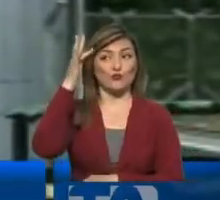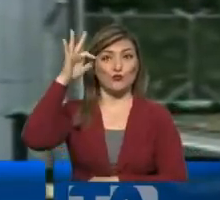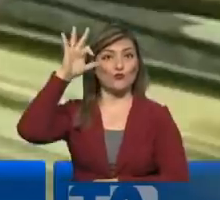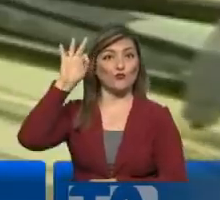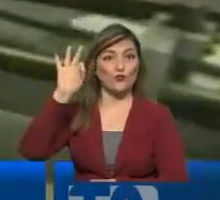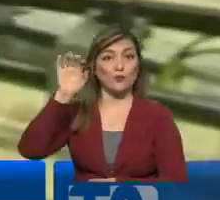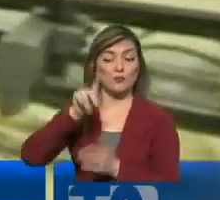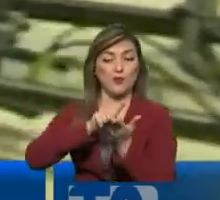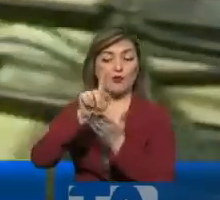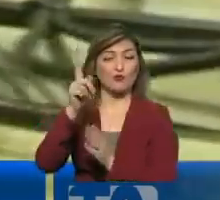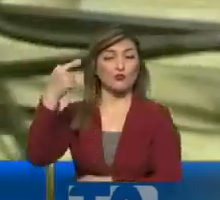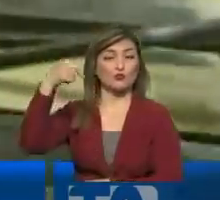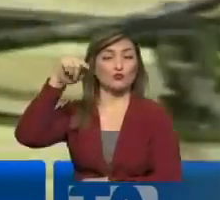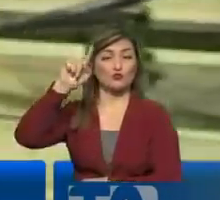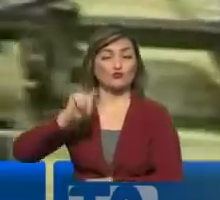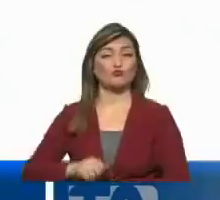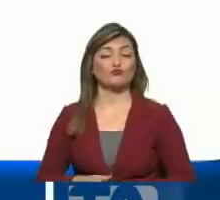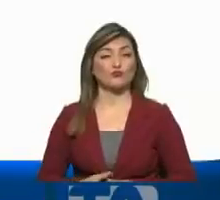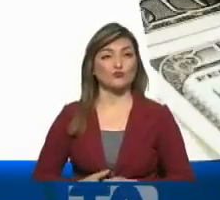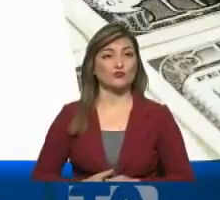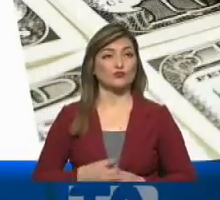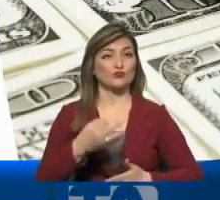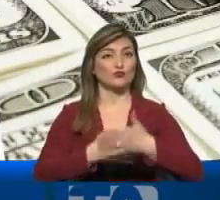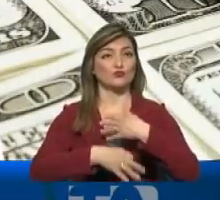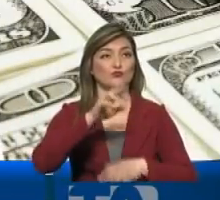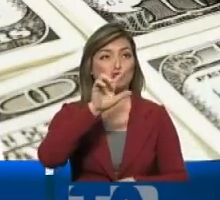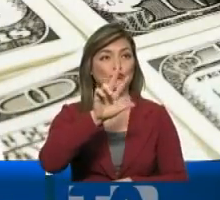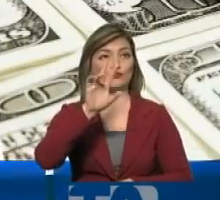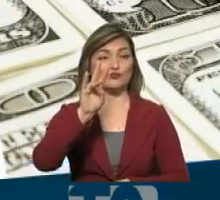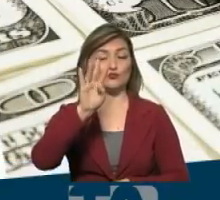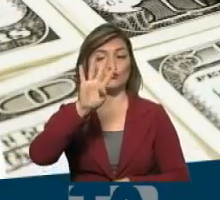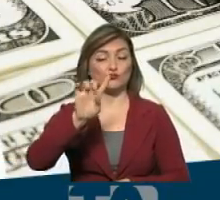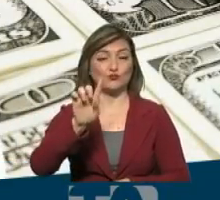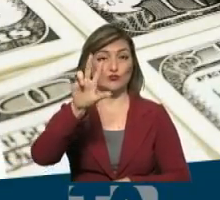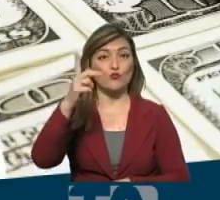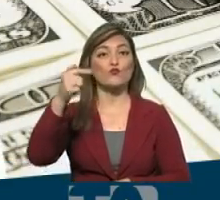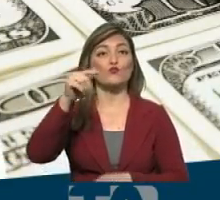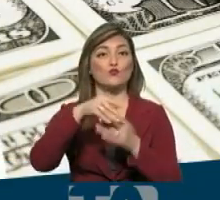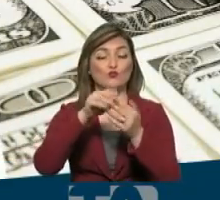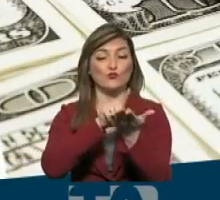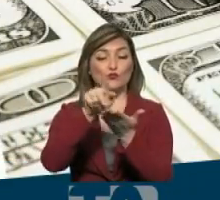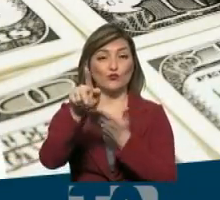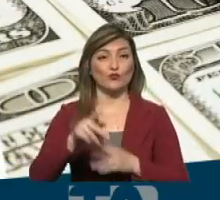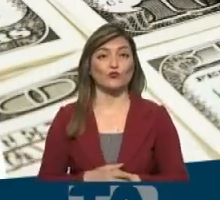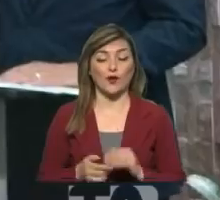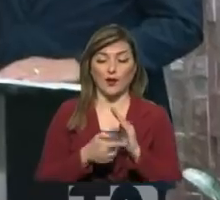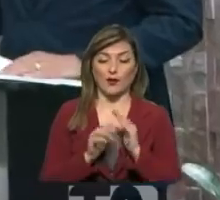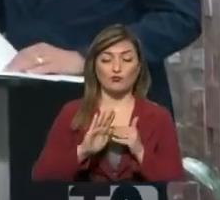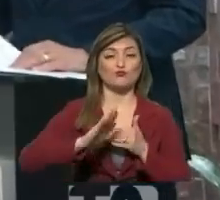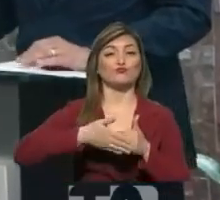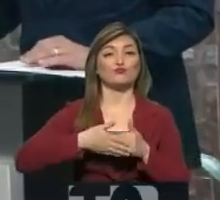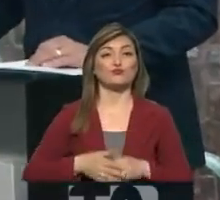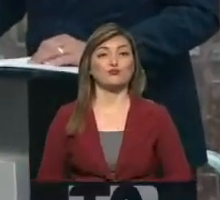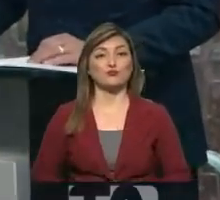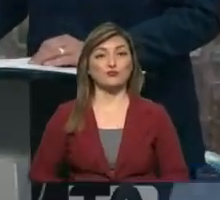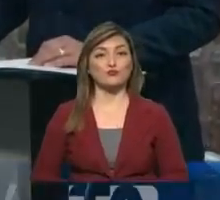significa un millonario pago para el estado ecuatoriano, en total 374,3 millones de dólares más intereses. Es una